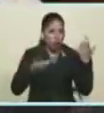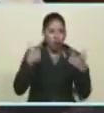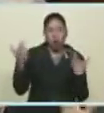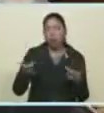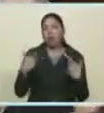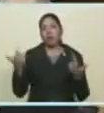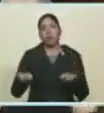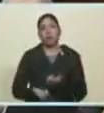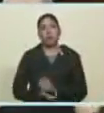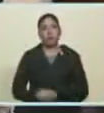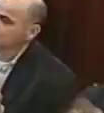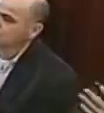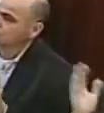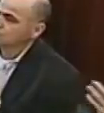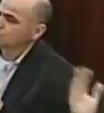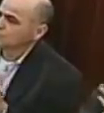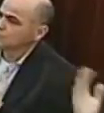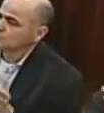mi alcance.